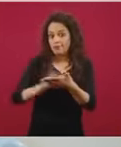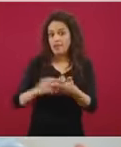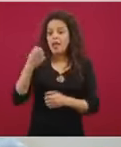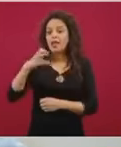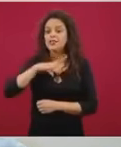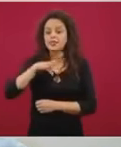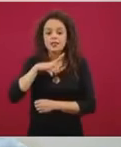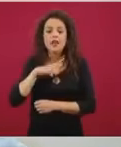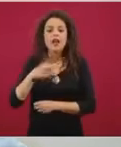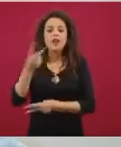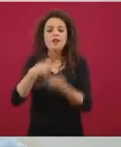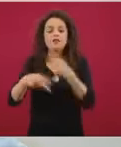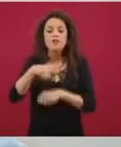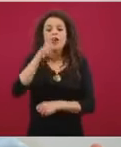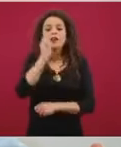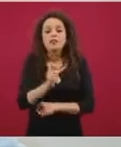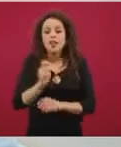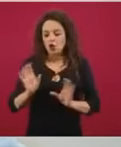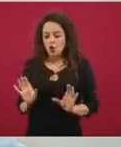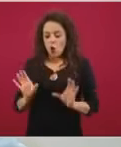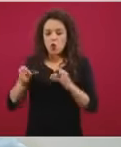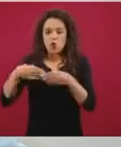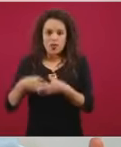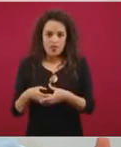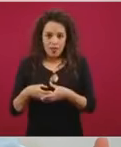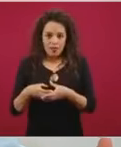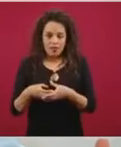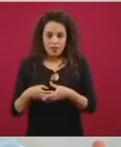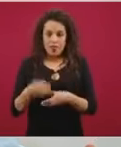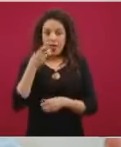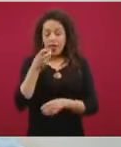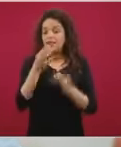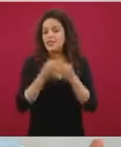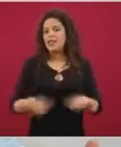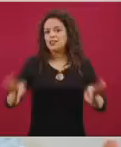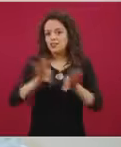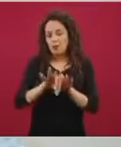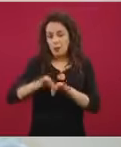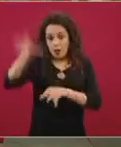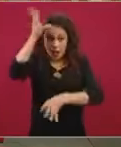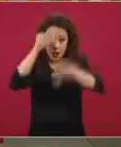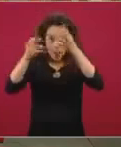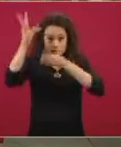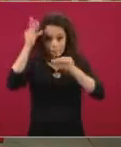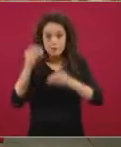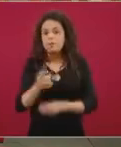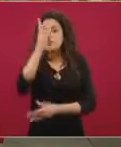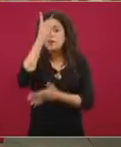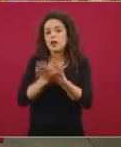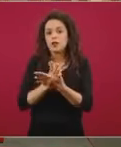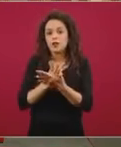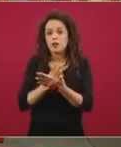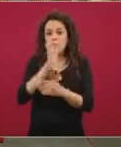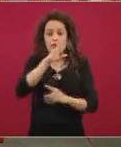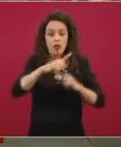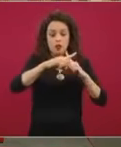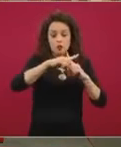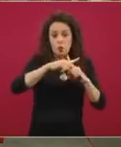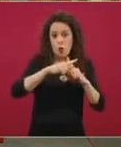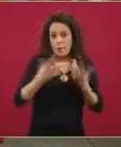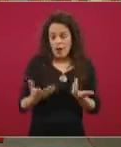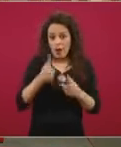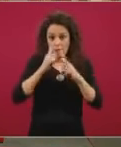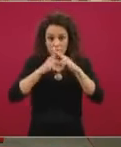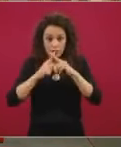Entonces, es importante porque es una manera de aprender, no solo de aprender 2 más 2 son 4, o este es un perro